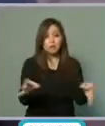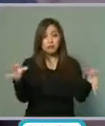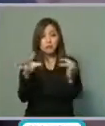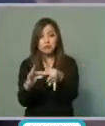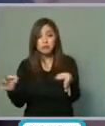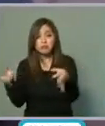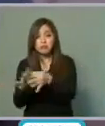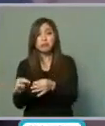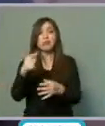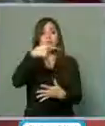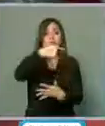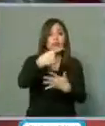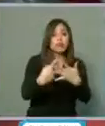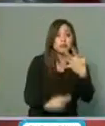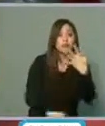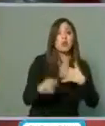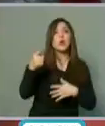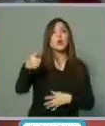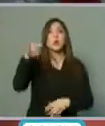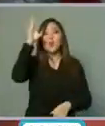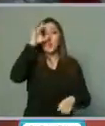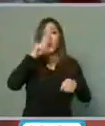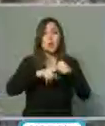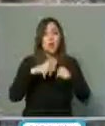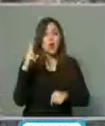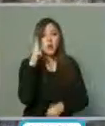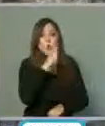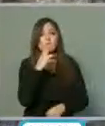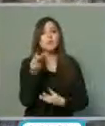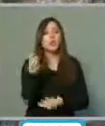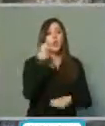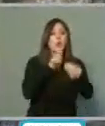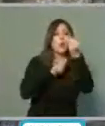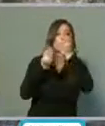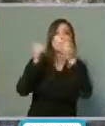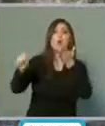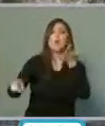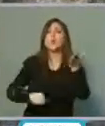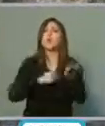la cultura de Rusia, a su gastronomía, a sus paisajes. Quedamos